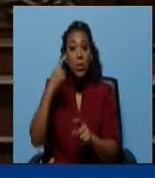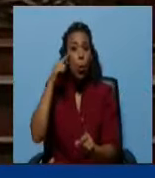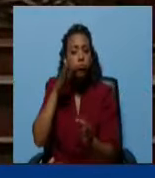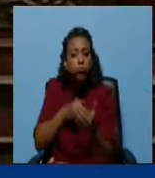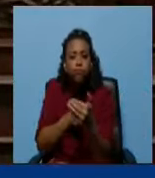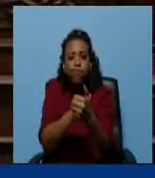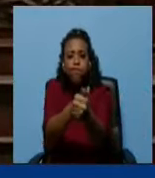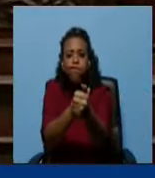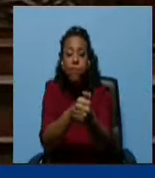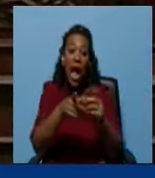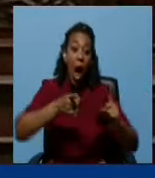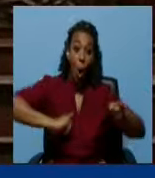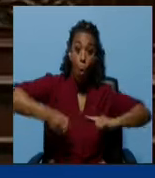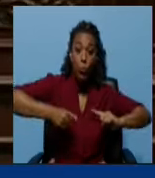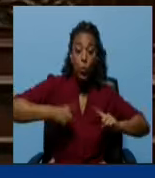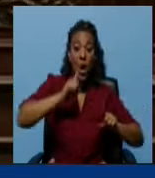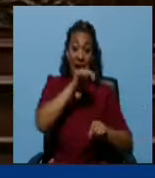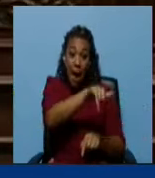conducción,